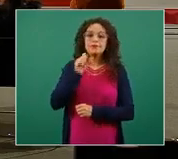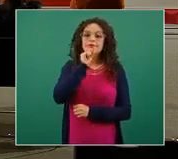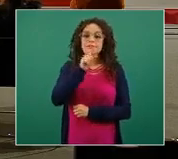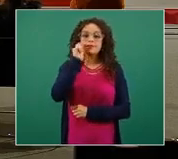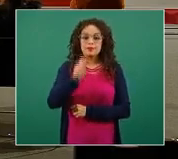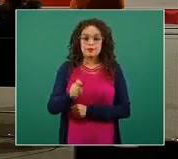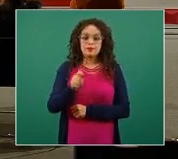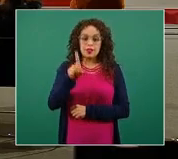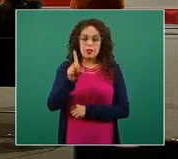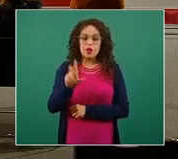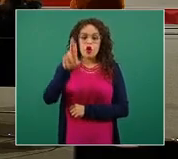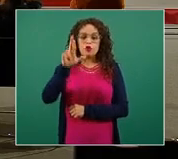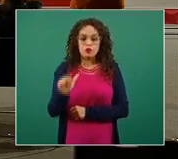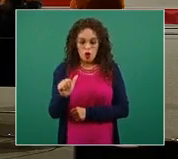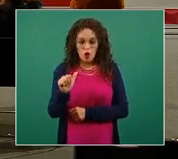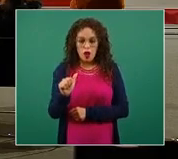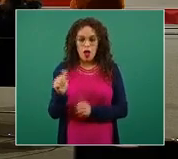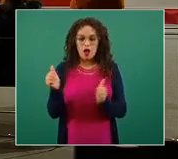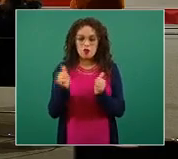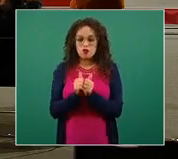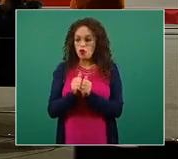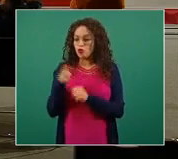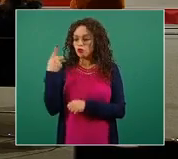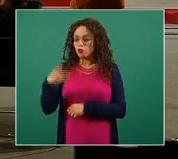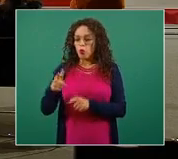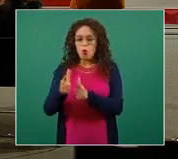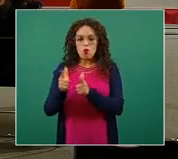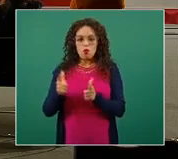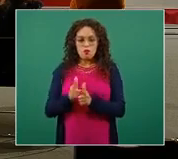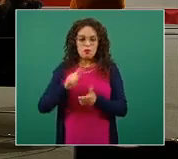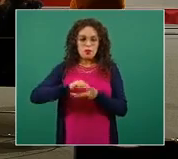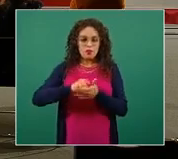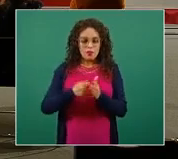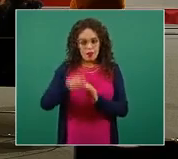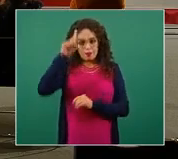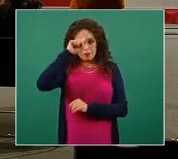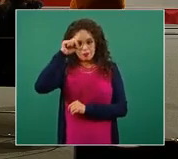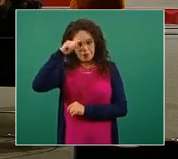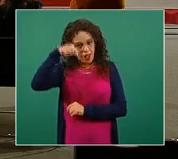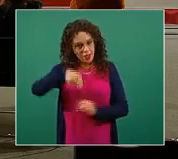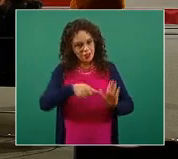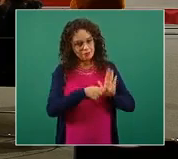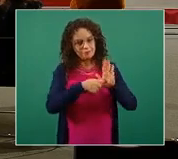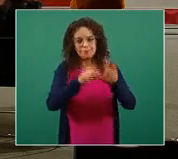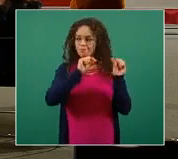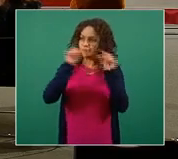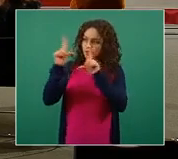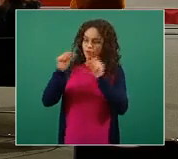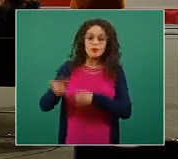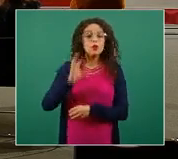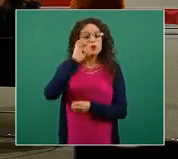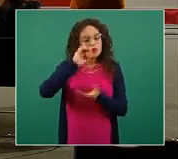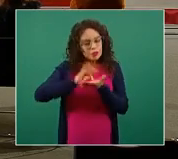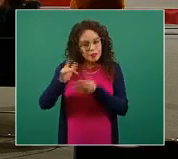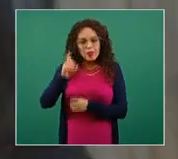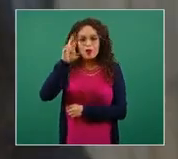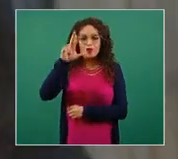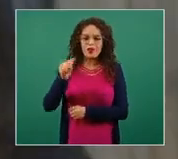doctora Alpuche, a nombre del Grupo Técnico Asesor, nos ha presentado. Muchas gracias, doctora.